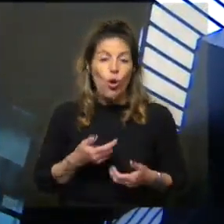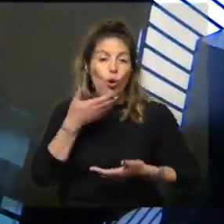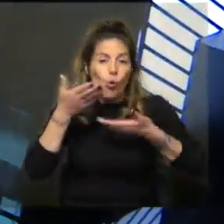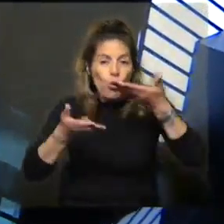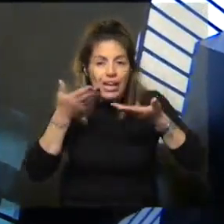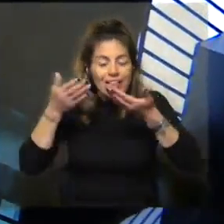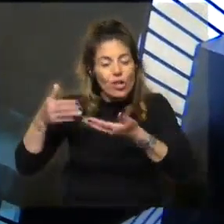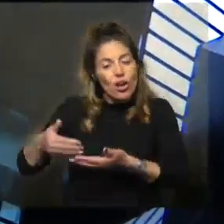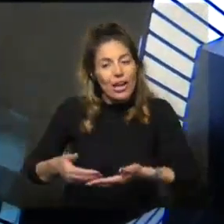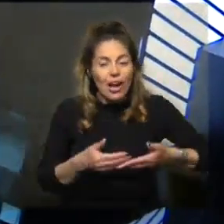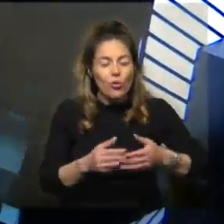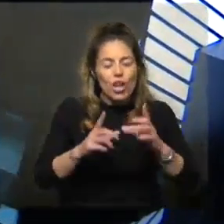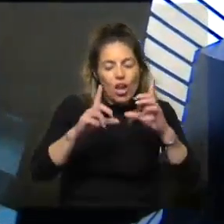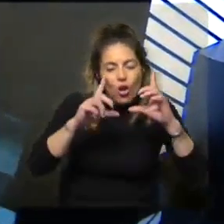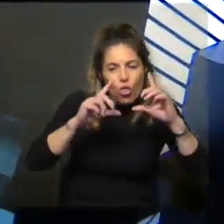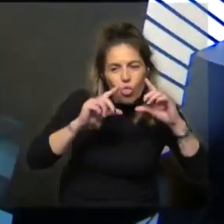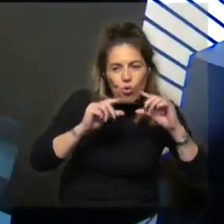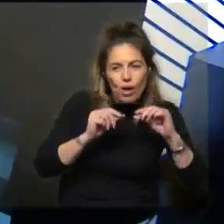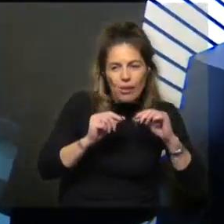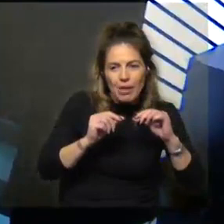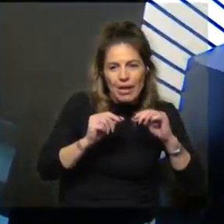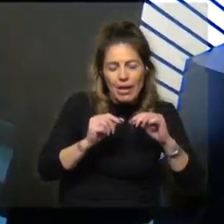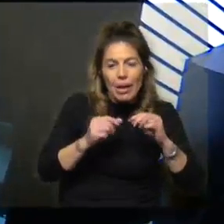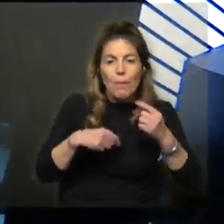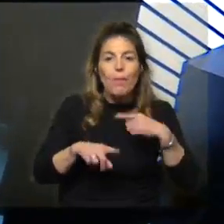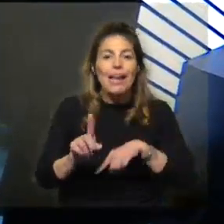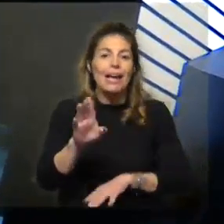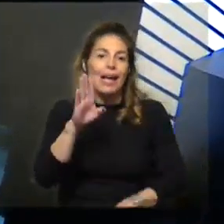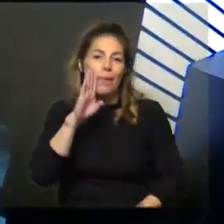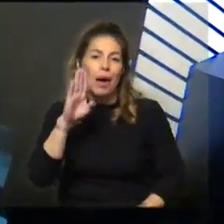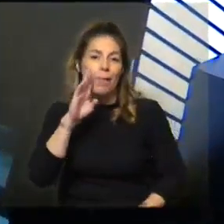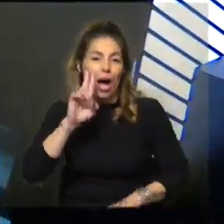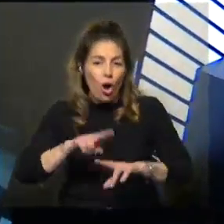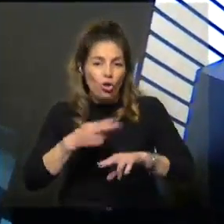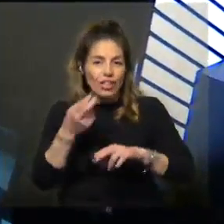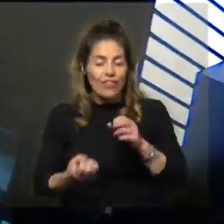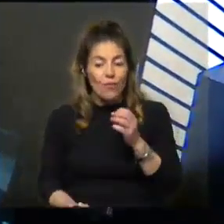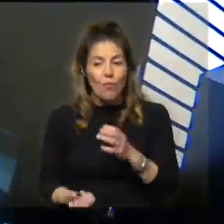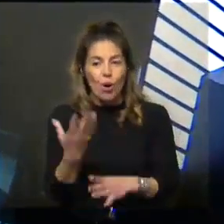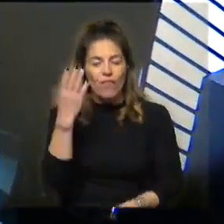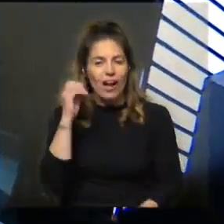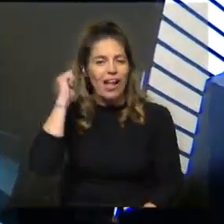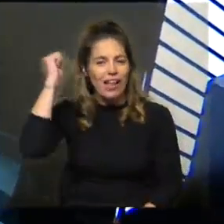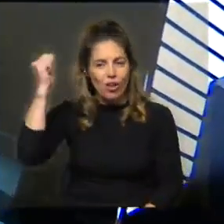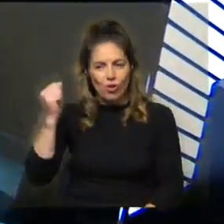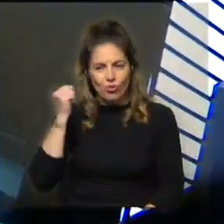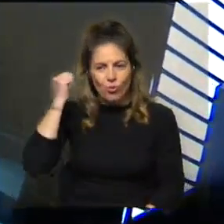arrulla y nos duerme para que mamá reaparezca en los